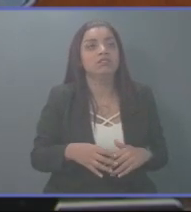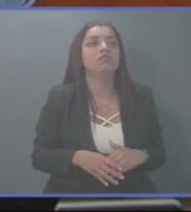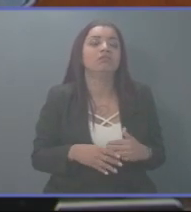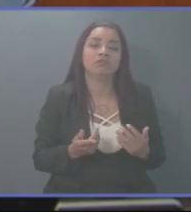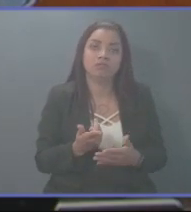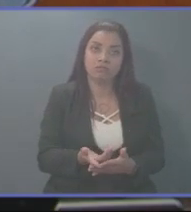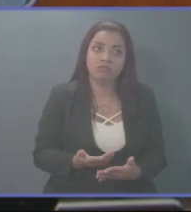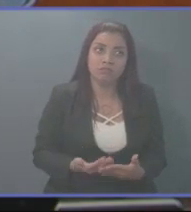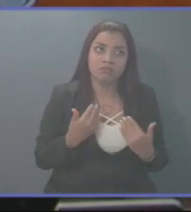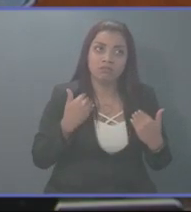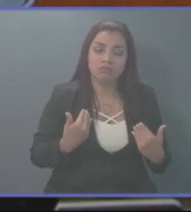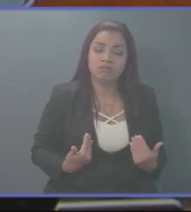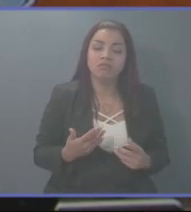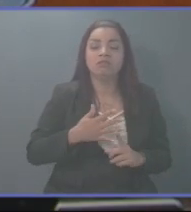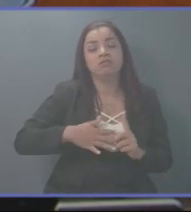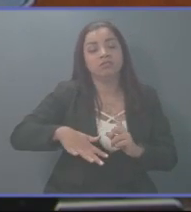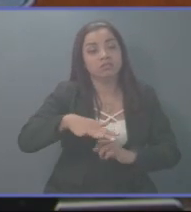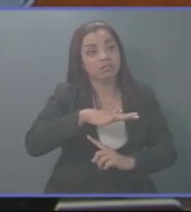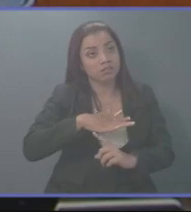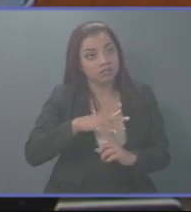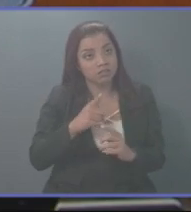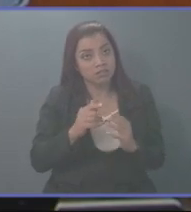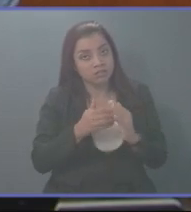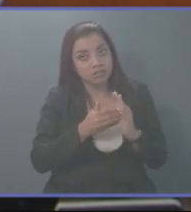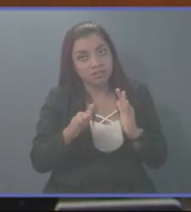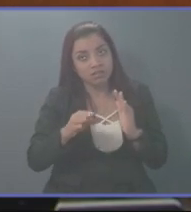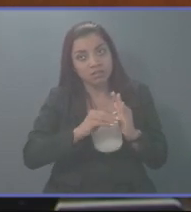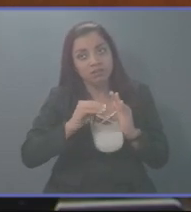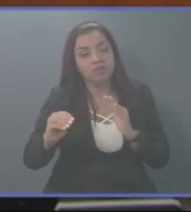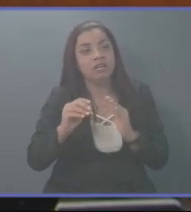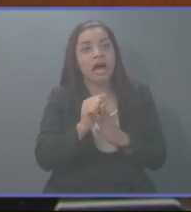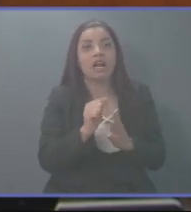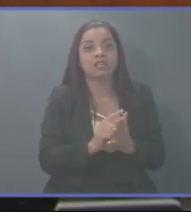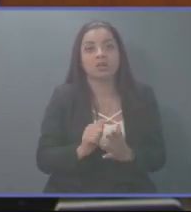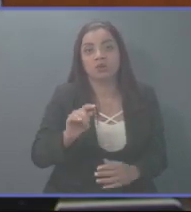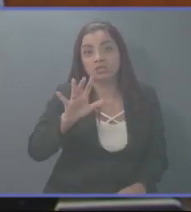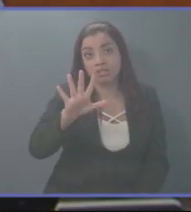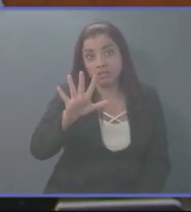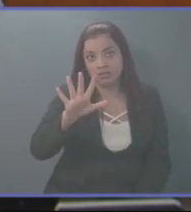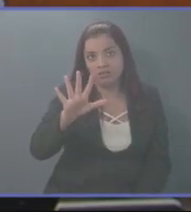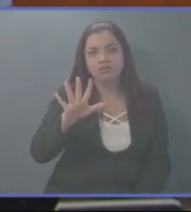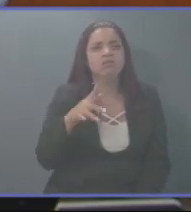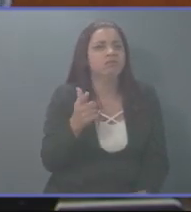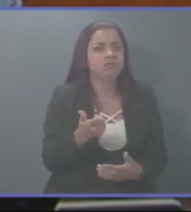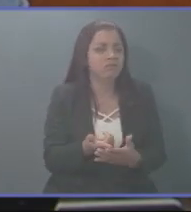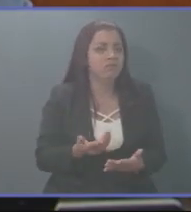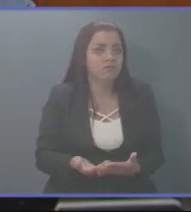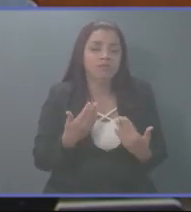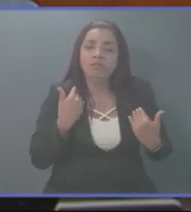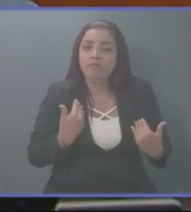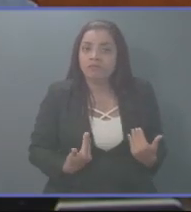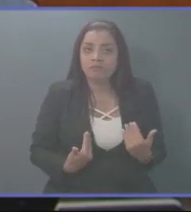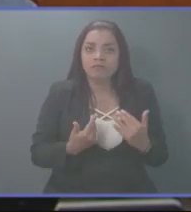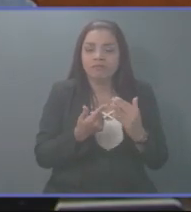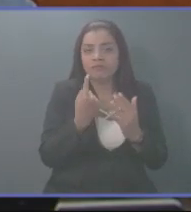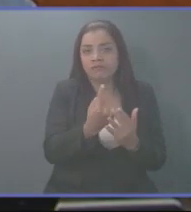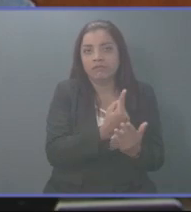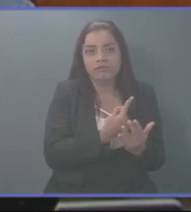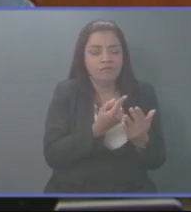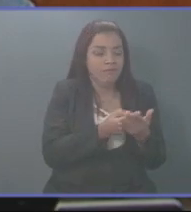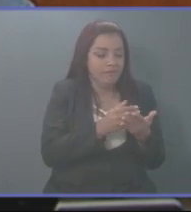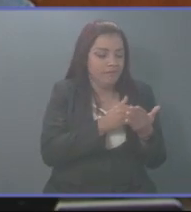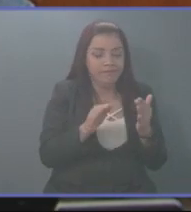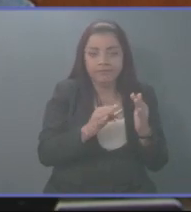Derechos de las personas en condición de desplazamiento forzado interno. Artículo 5. Son derechos de las personas desplazadas, sin